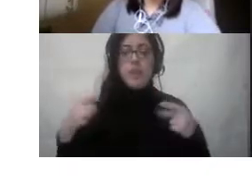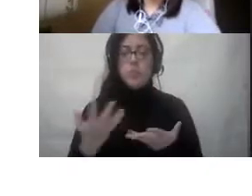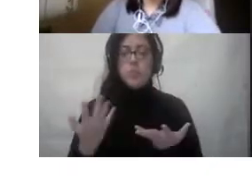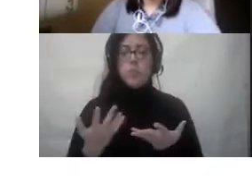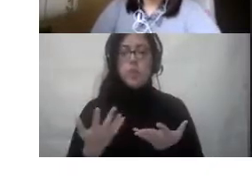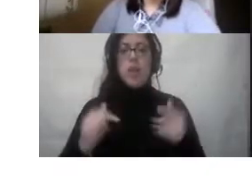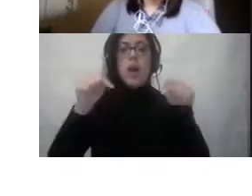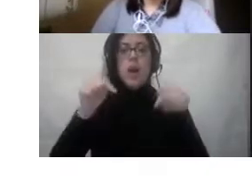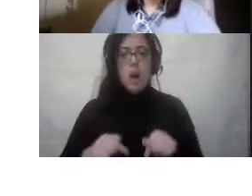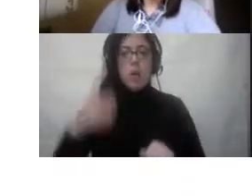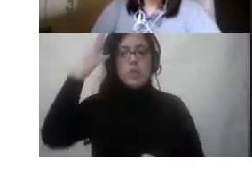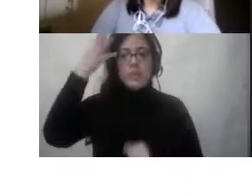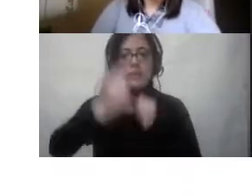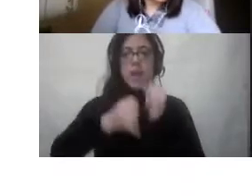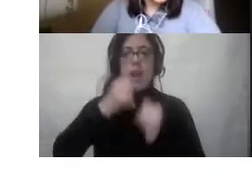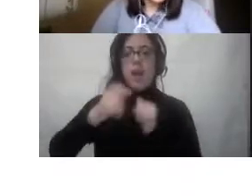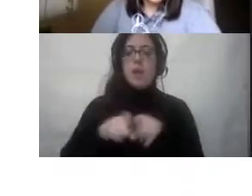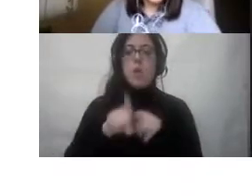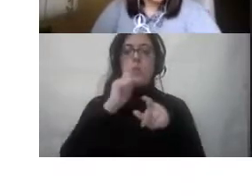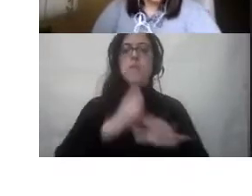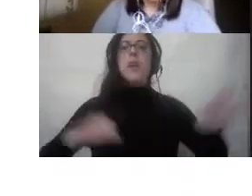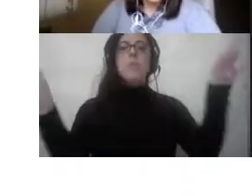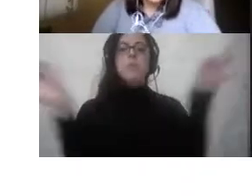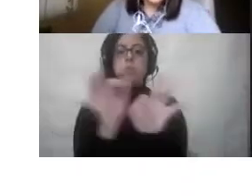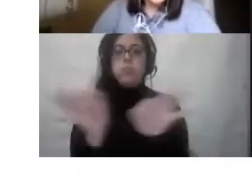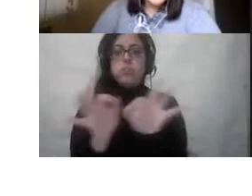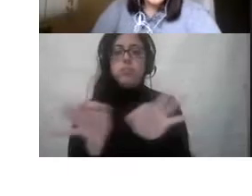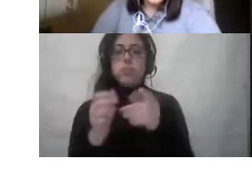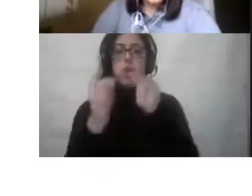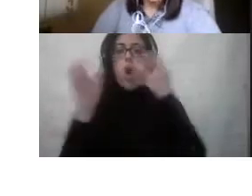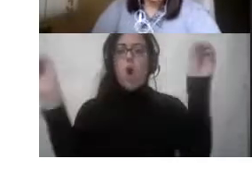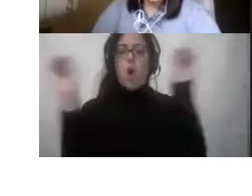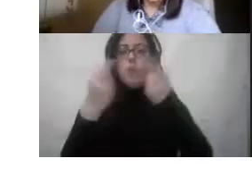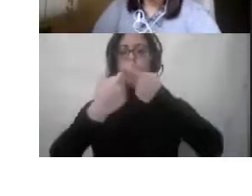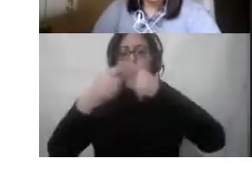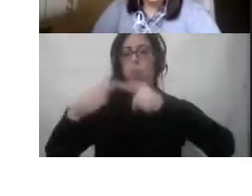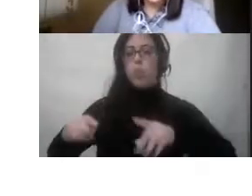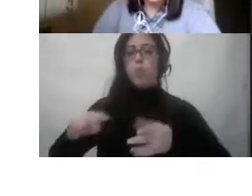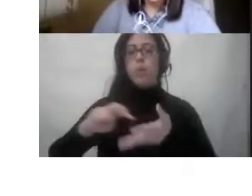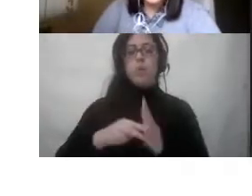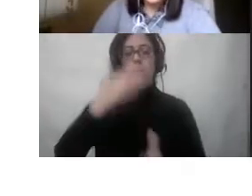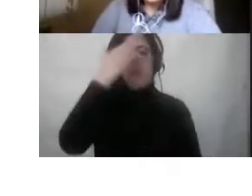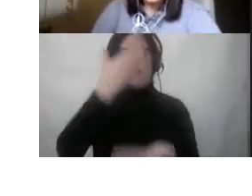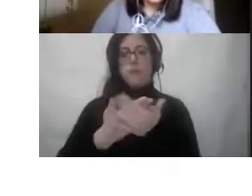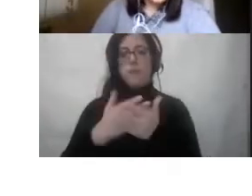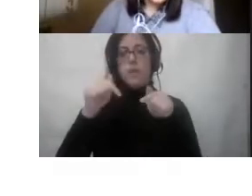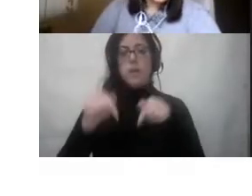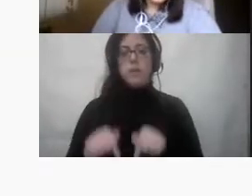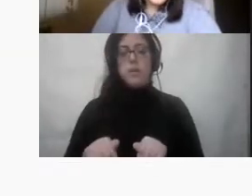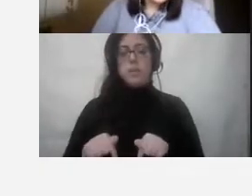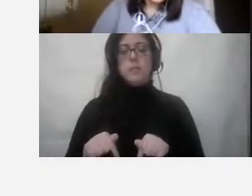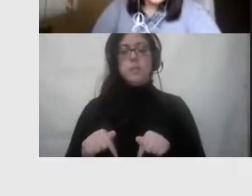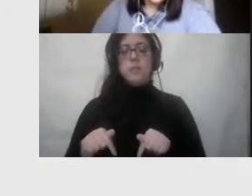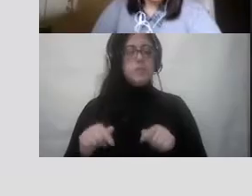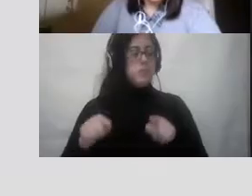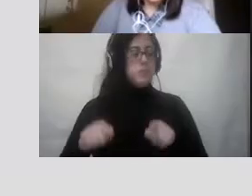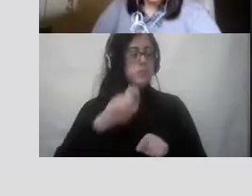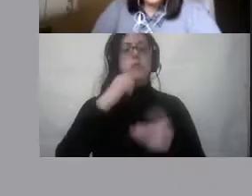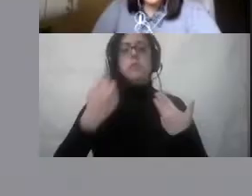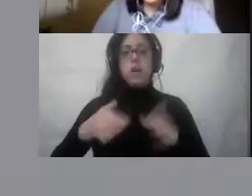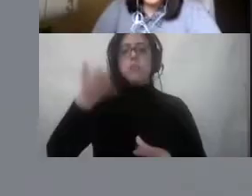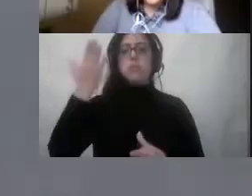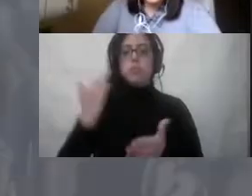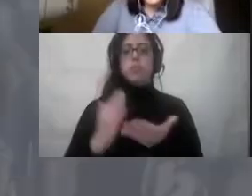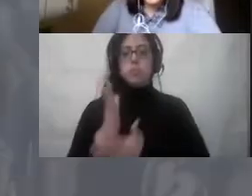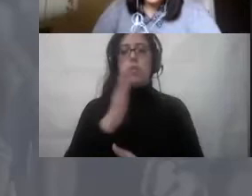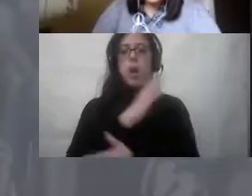este webinar de aportar diferentes visiones a todas las problemáticas que estamos afrontando en el contexto de pandemia y que ya se habían iniciado con el